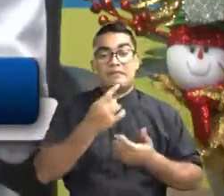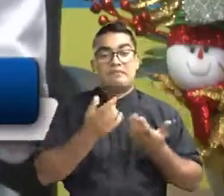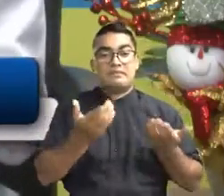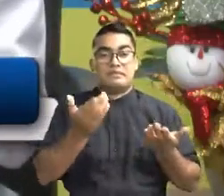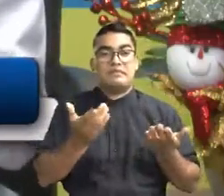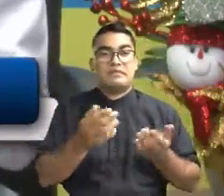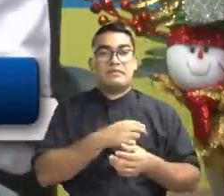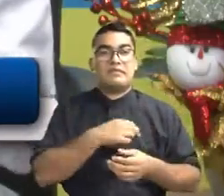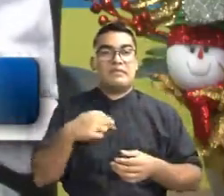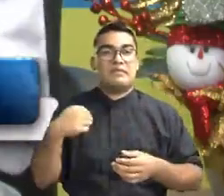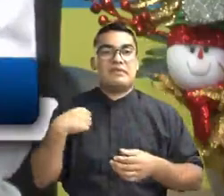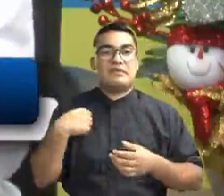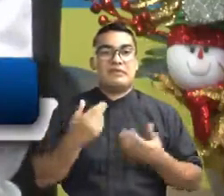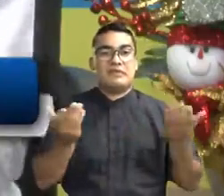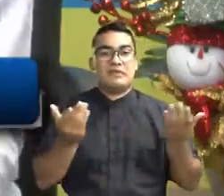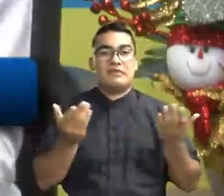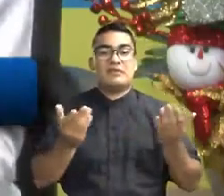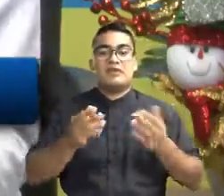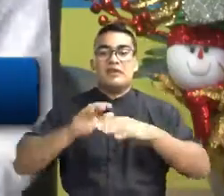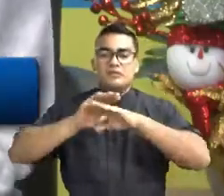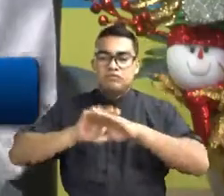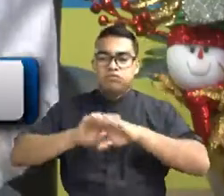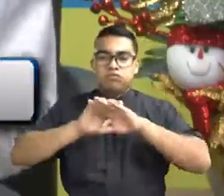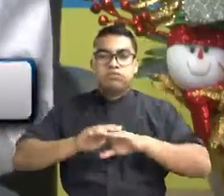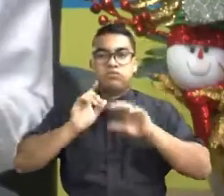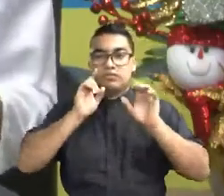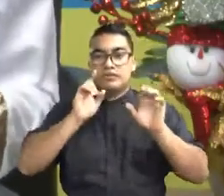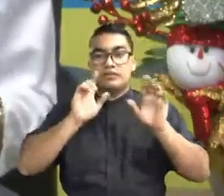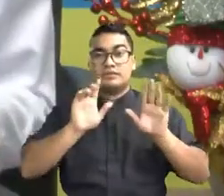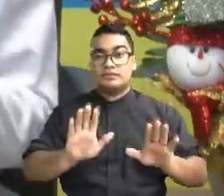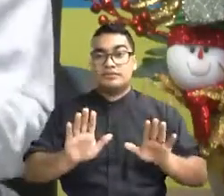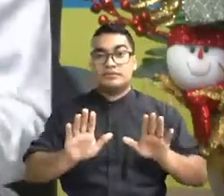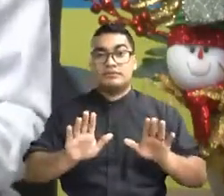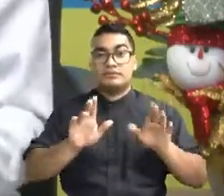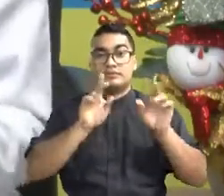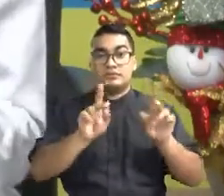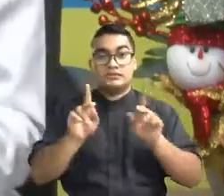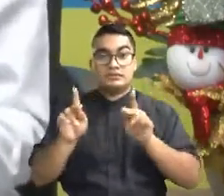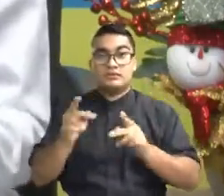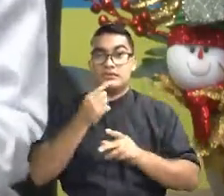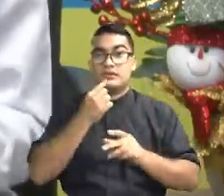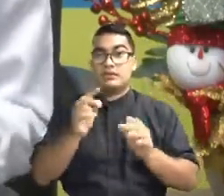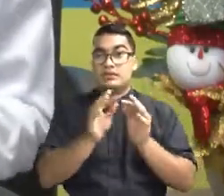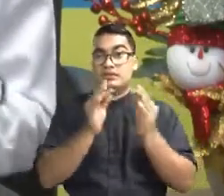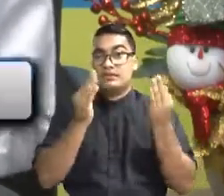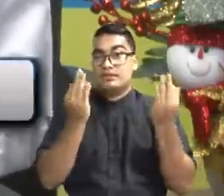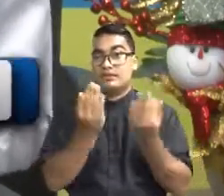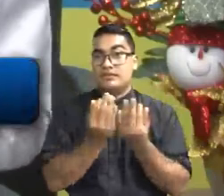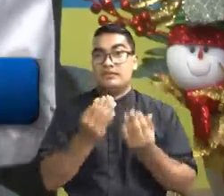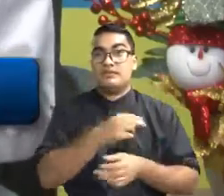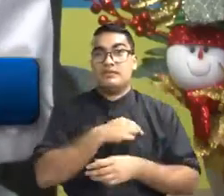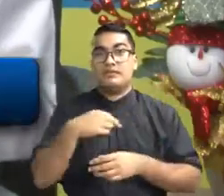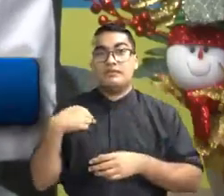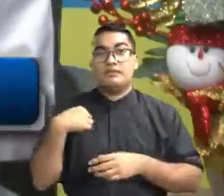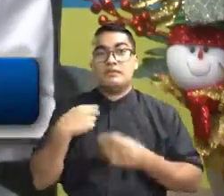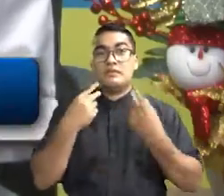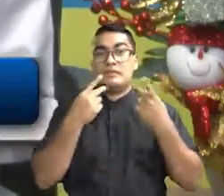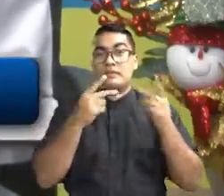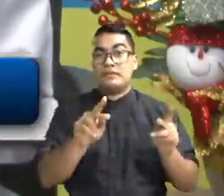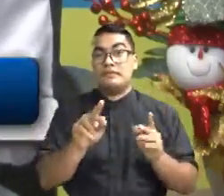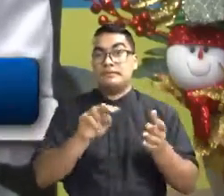a hacer en ese momento, o sea, los primeros auxilios que le puede dar el familiar que está ahí inmediato, pero